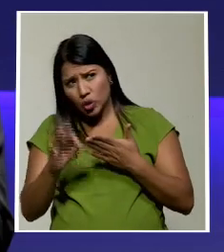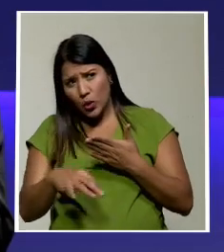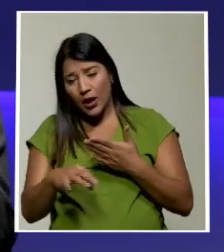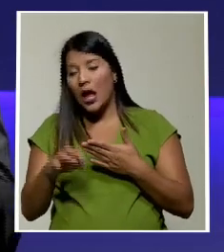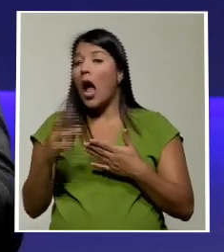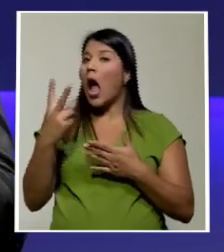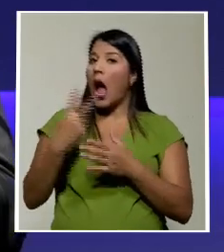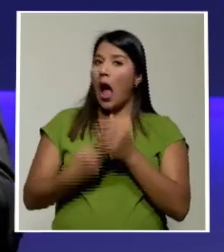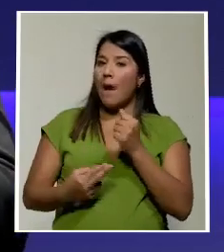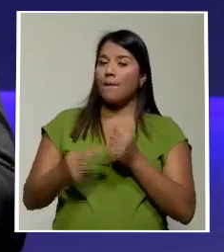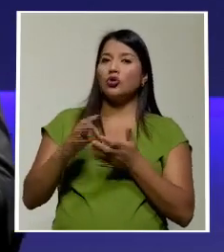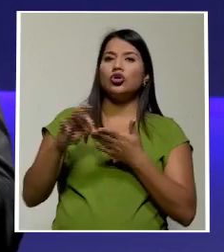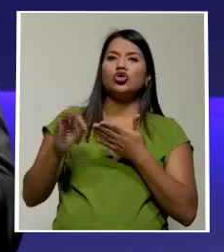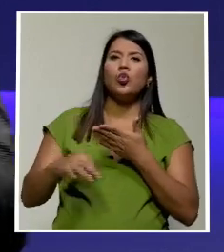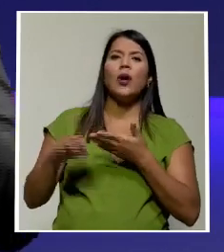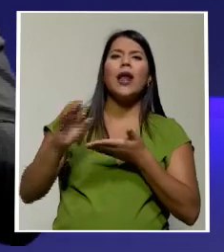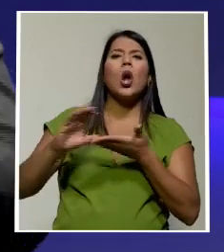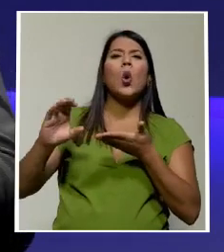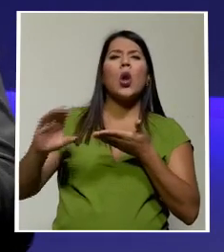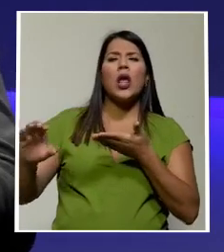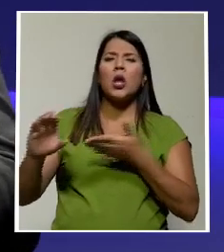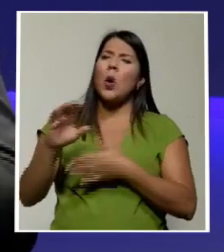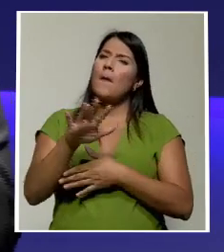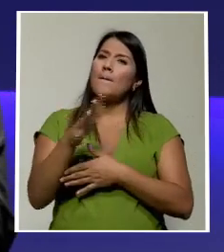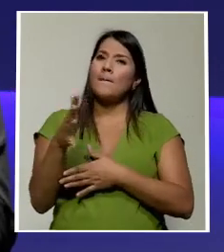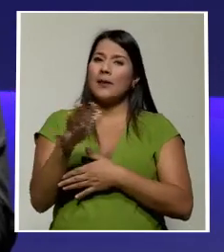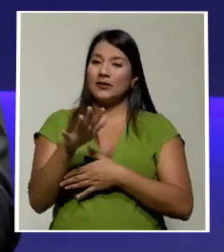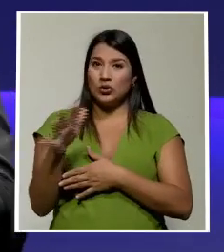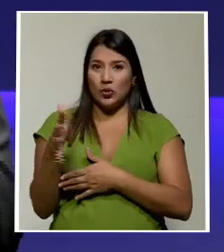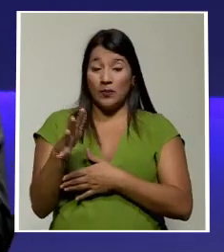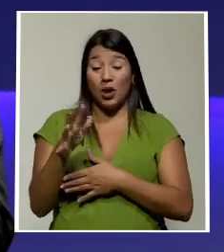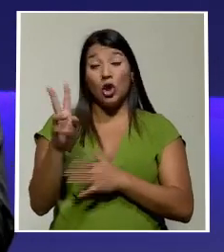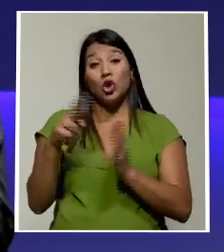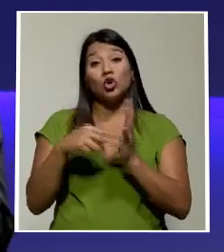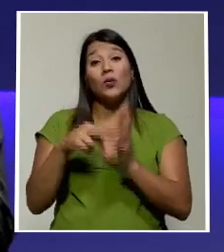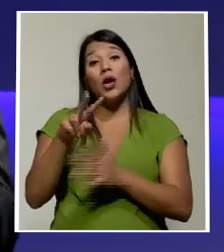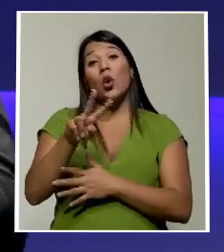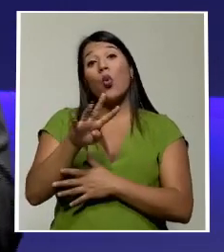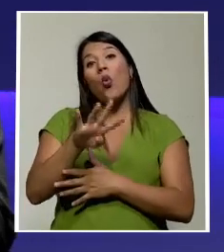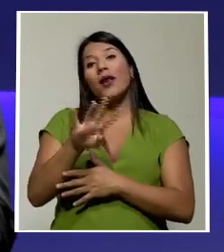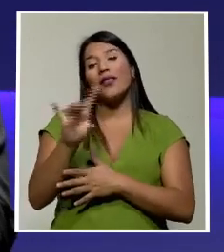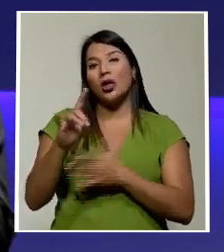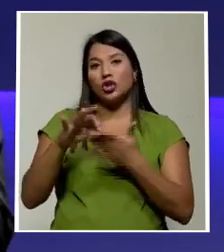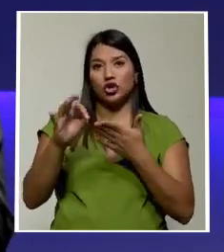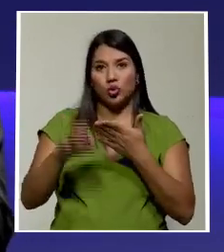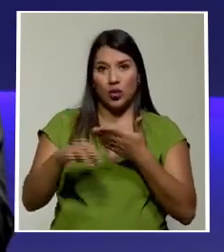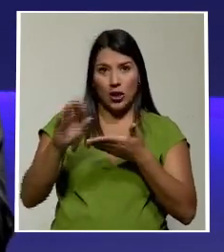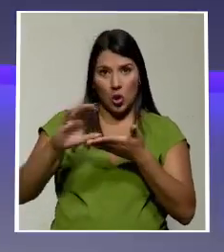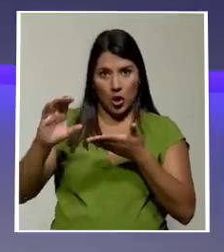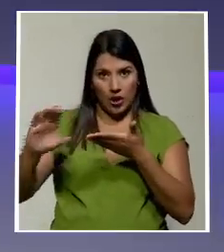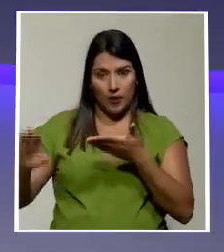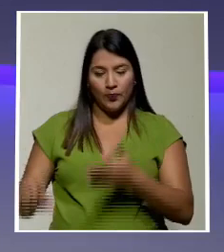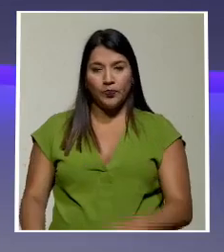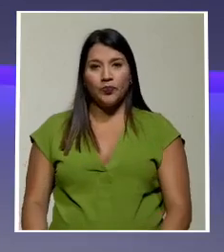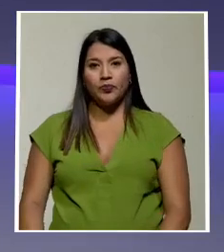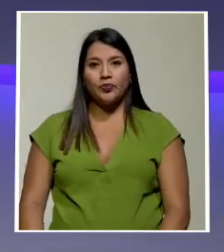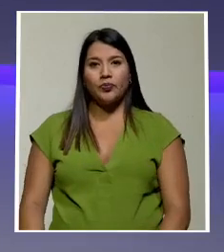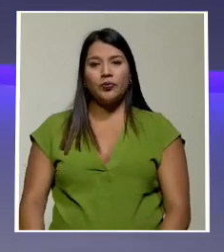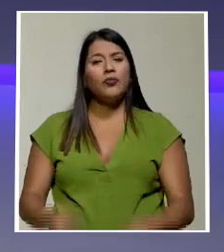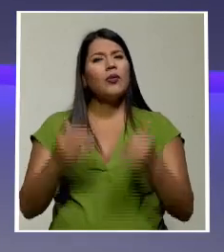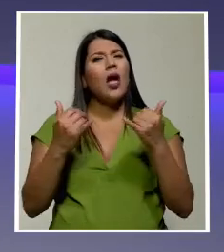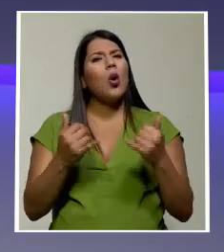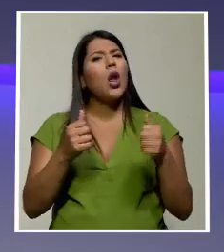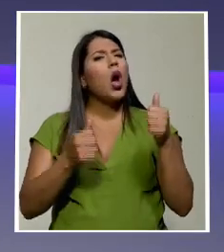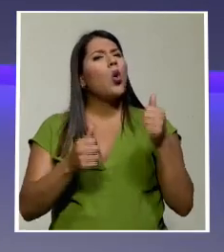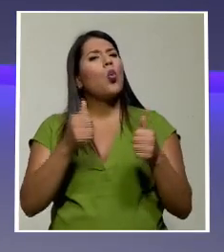escuelas y colegios, y son aproximadamente en esta etapa que estábamos trabajando 2.048 escuelas y colegios. Ahora, ¿cuál es el